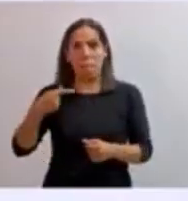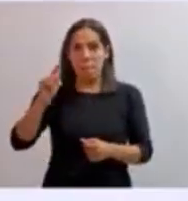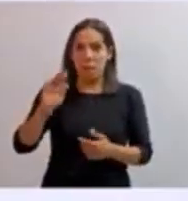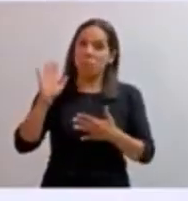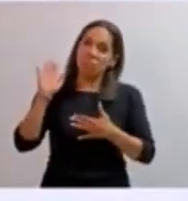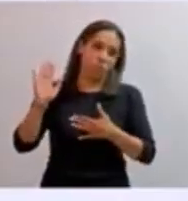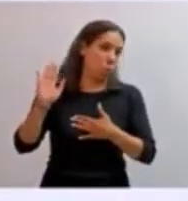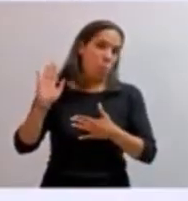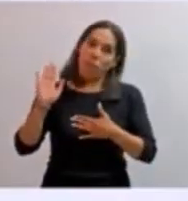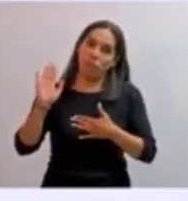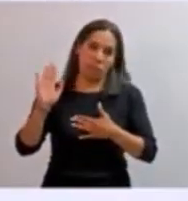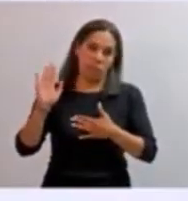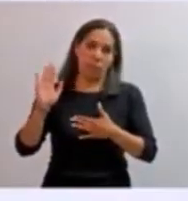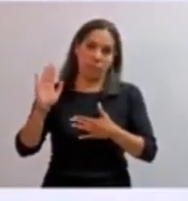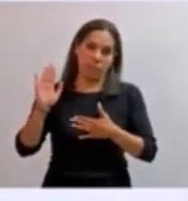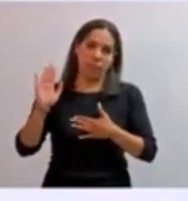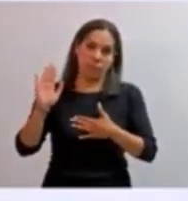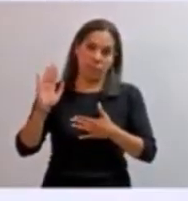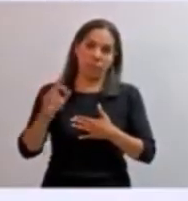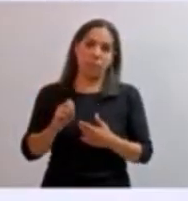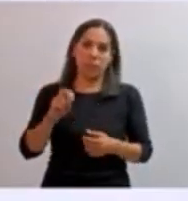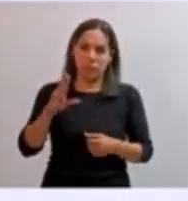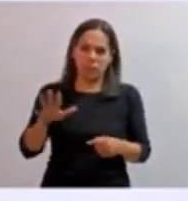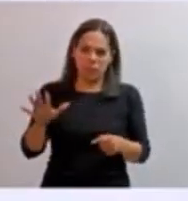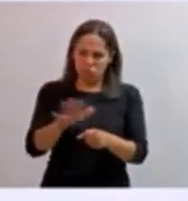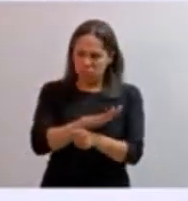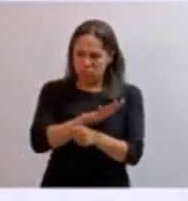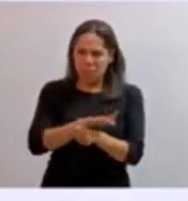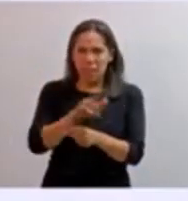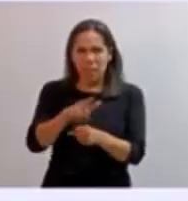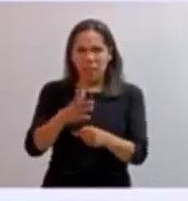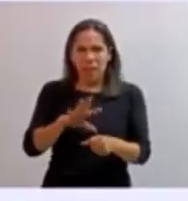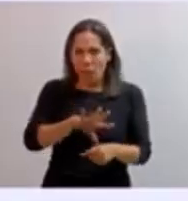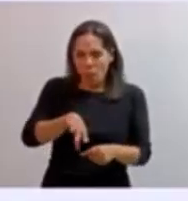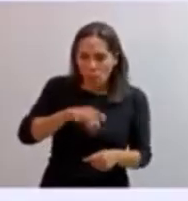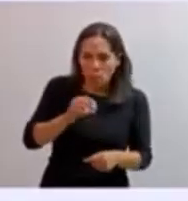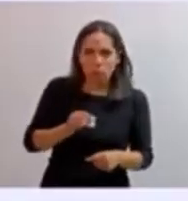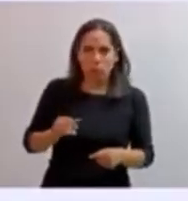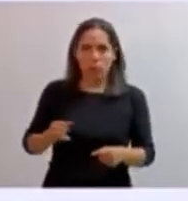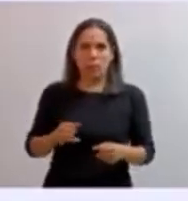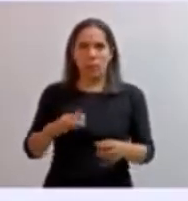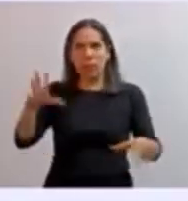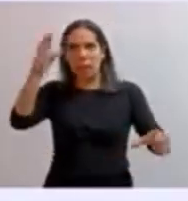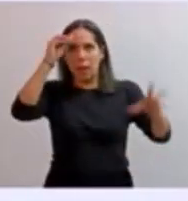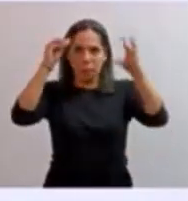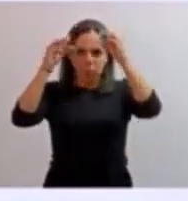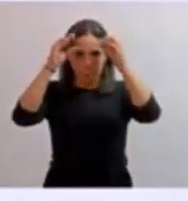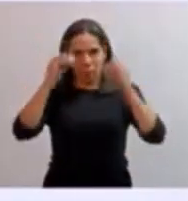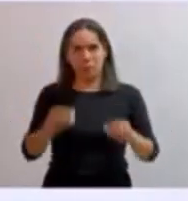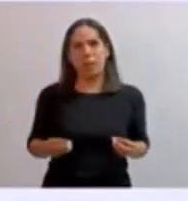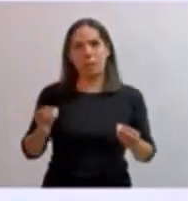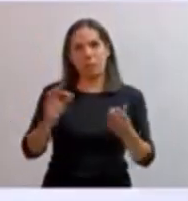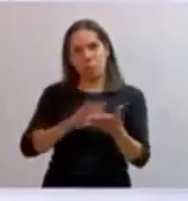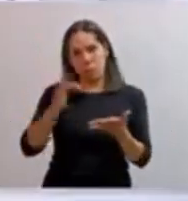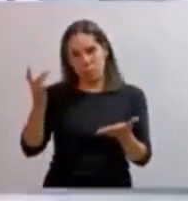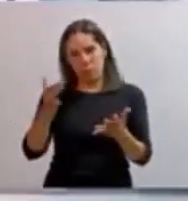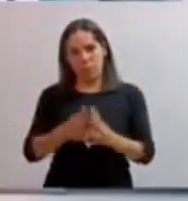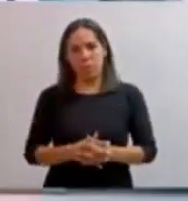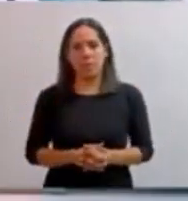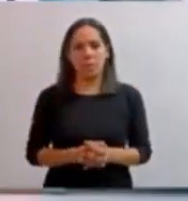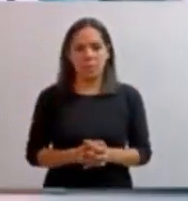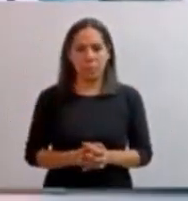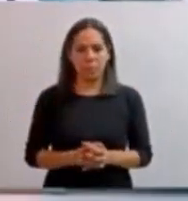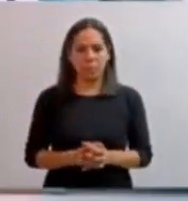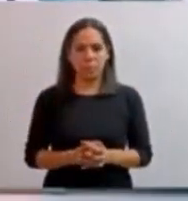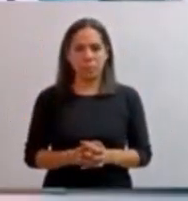comprometida y llena de búsqueda de aprendizajes también como docentes. Muchas gracias. Bueno,